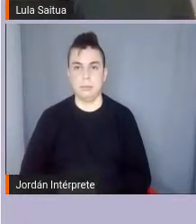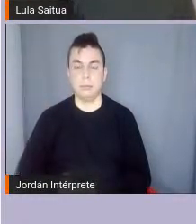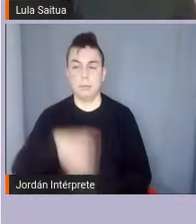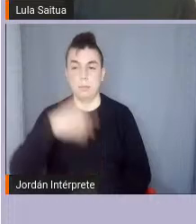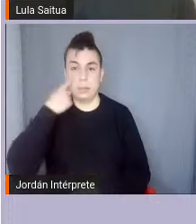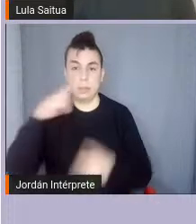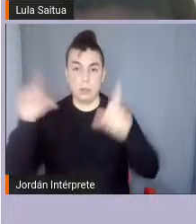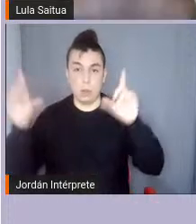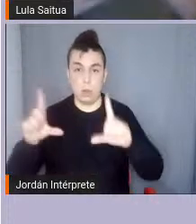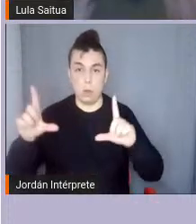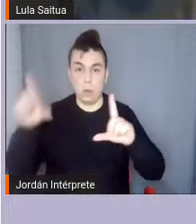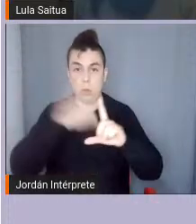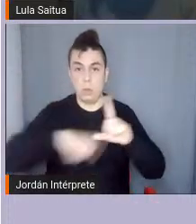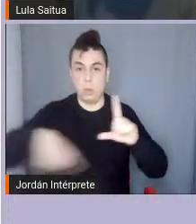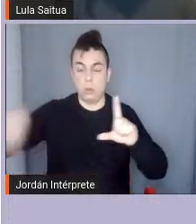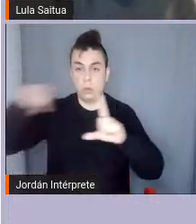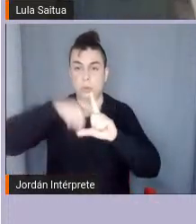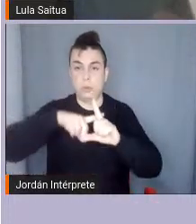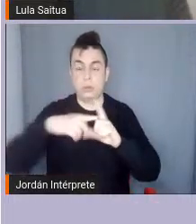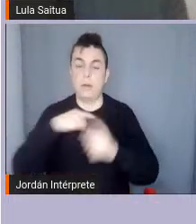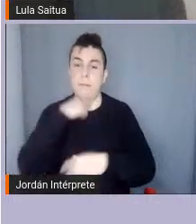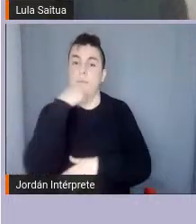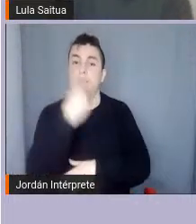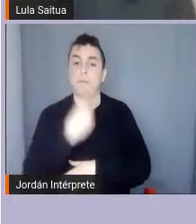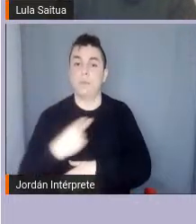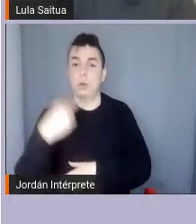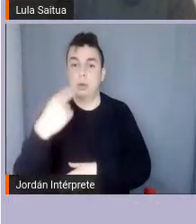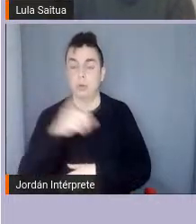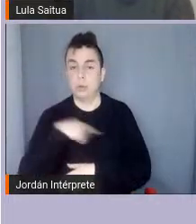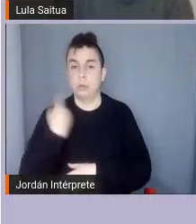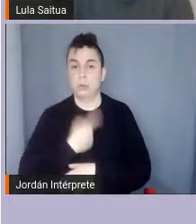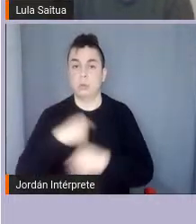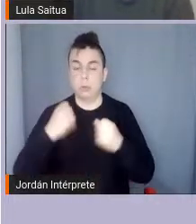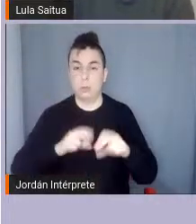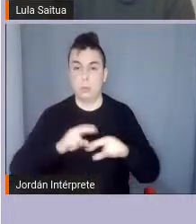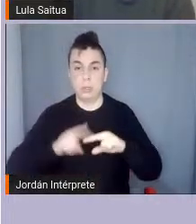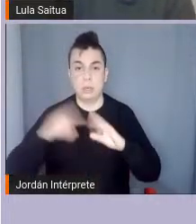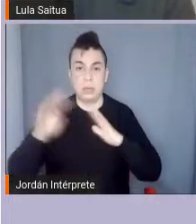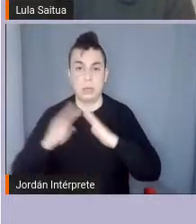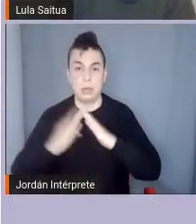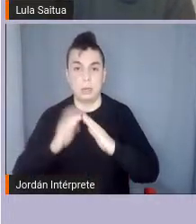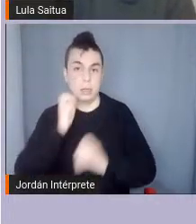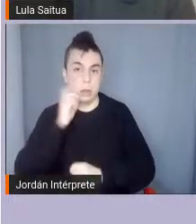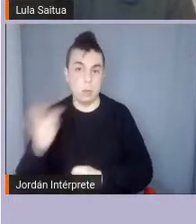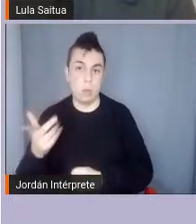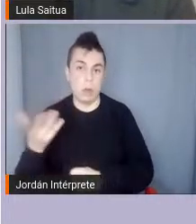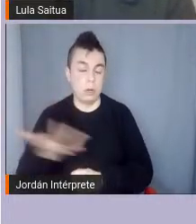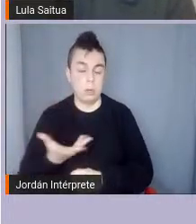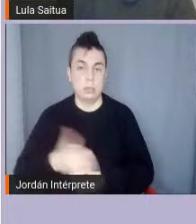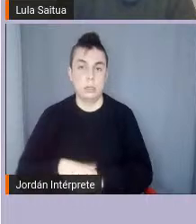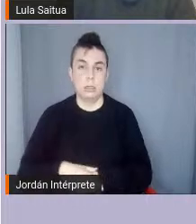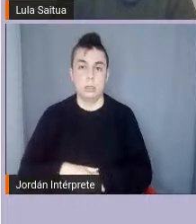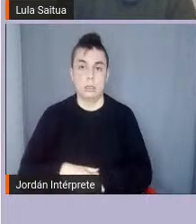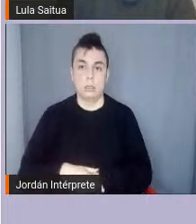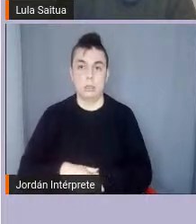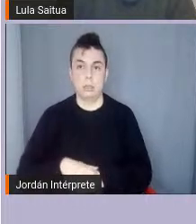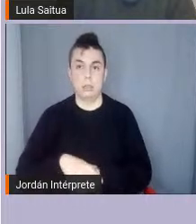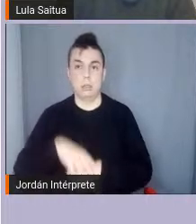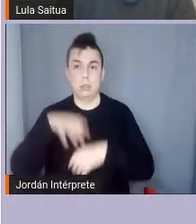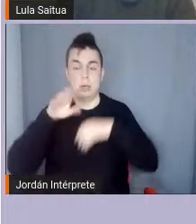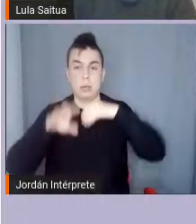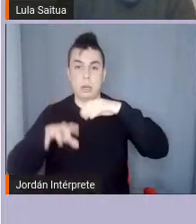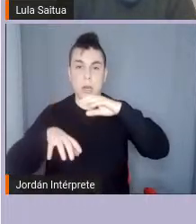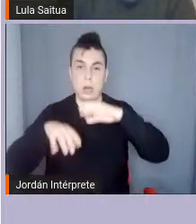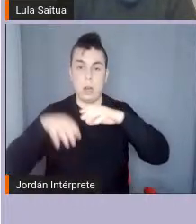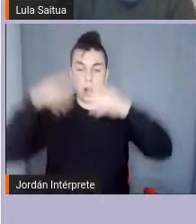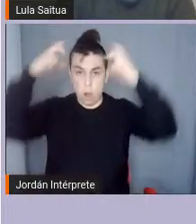de la buena emisión de la voz y los ejercicios que podemos hacer en casa, tenemos lo importante. El oso que en la camita